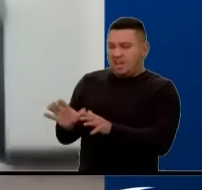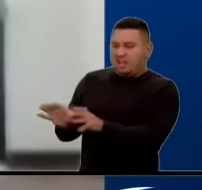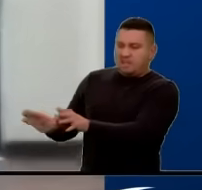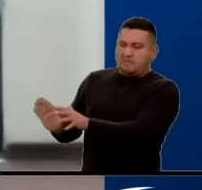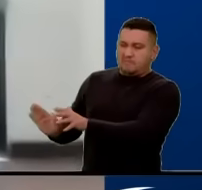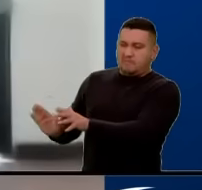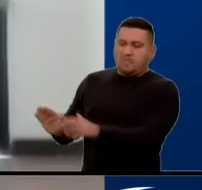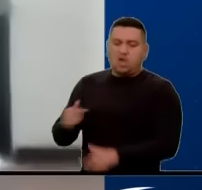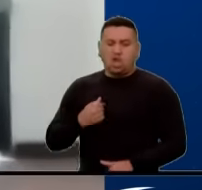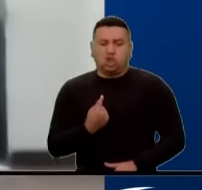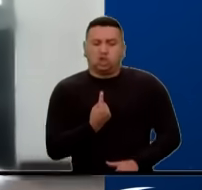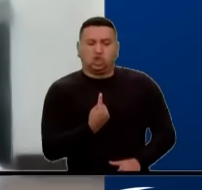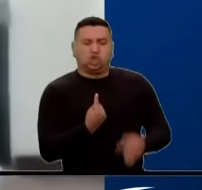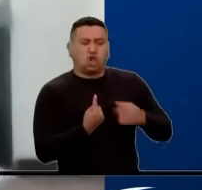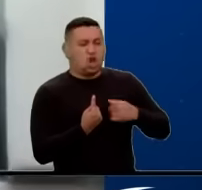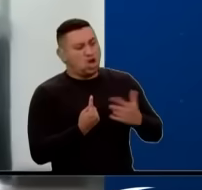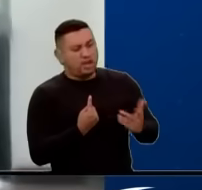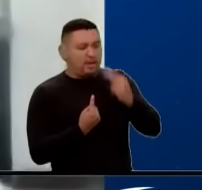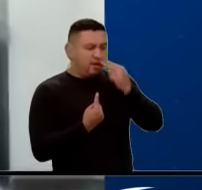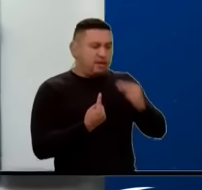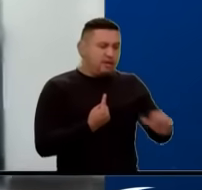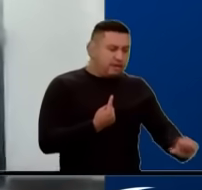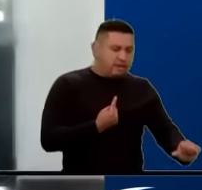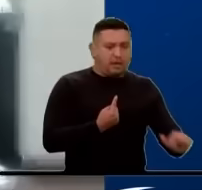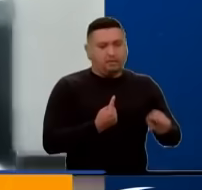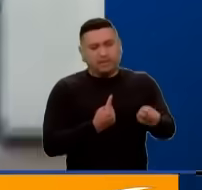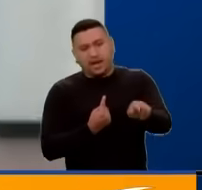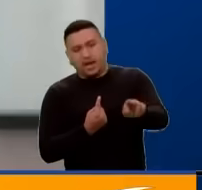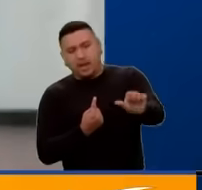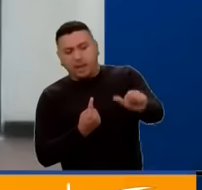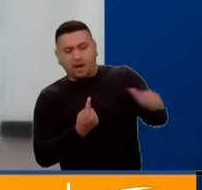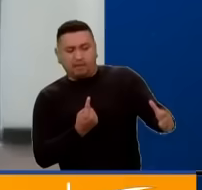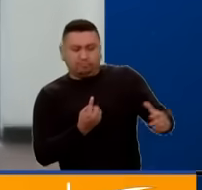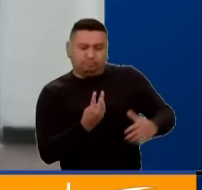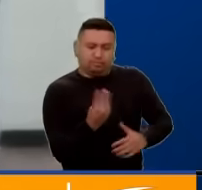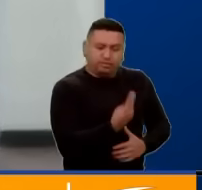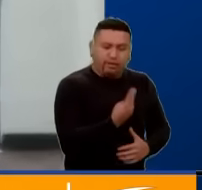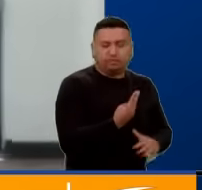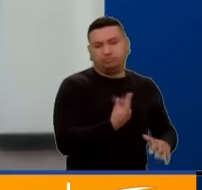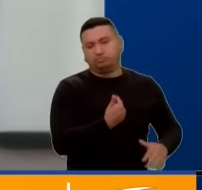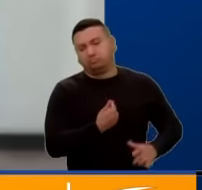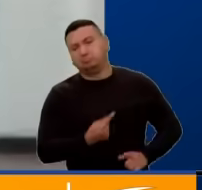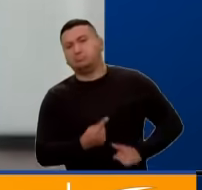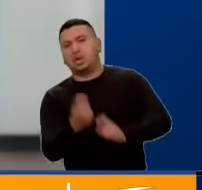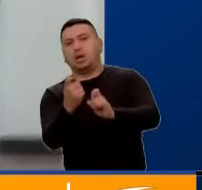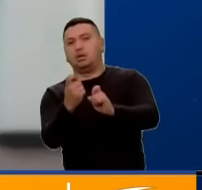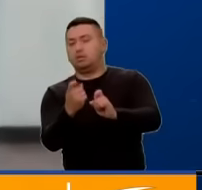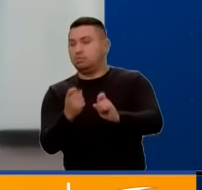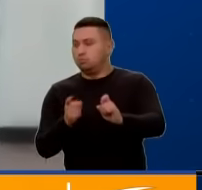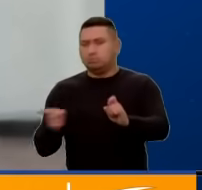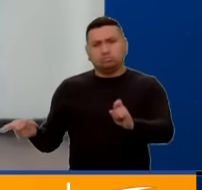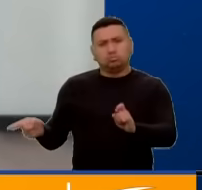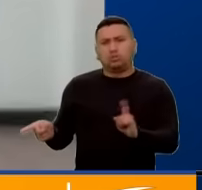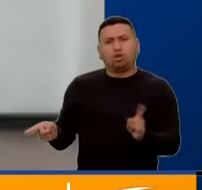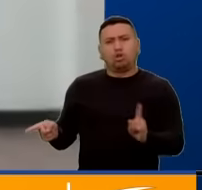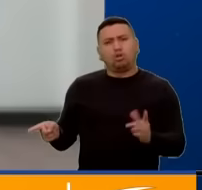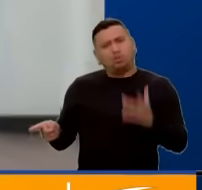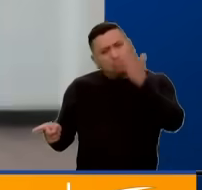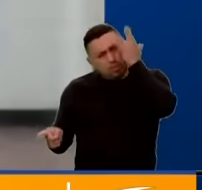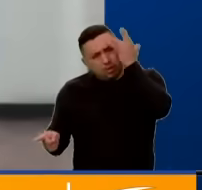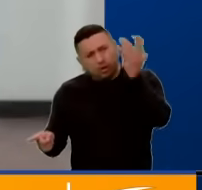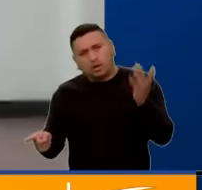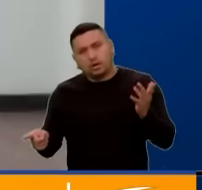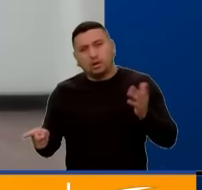Dos puntos que me han juzgado bastante ese tema, pero le doy gracias a Dios que no hice el desplazamiento con el esquema de seguridad, sino